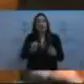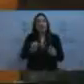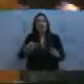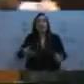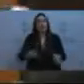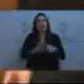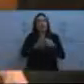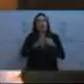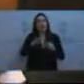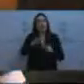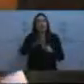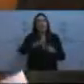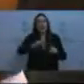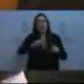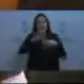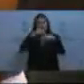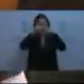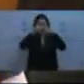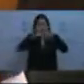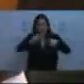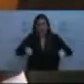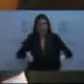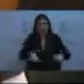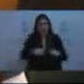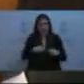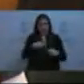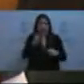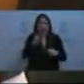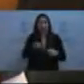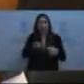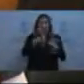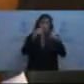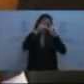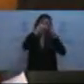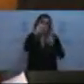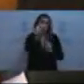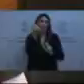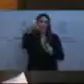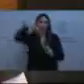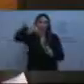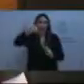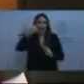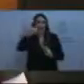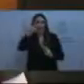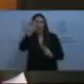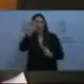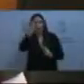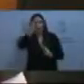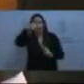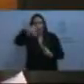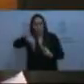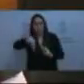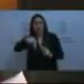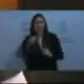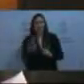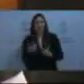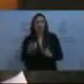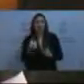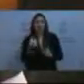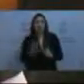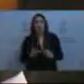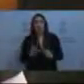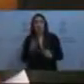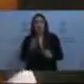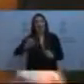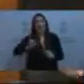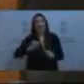de Avilés y su hermano Hospital de San Agustín. En este sentido, uno de los primeros encargos que hice al gerente del